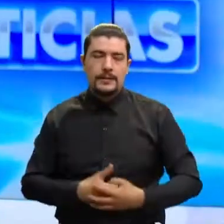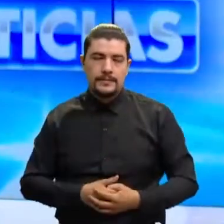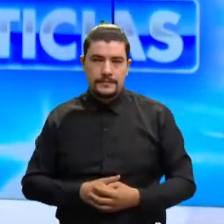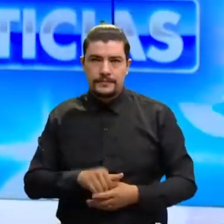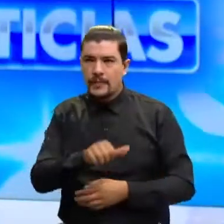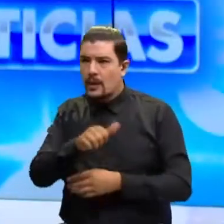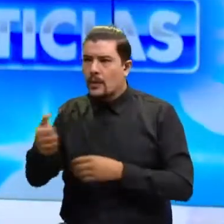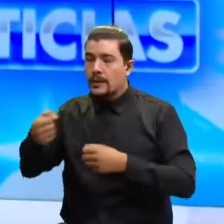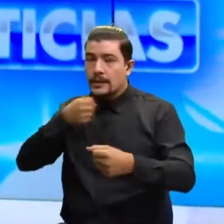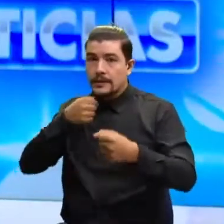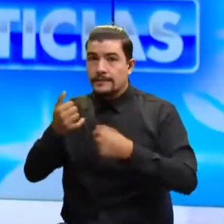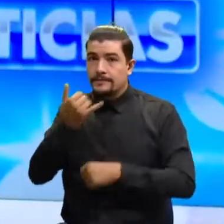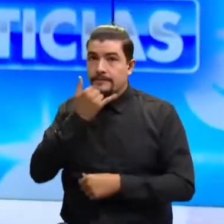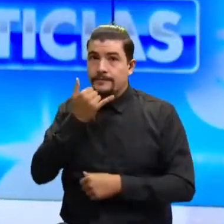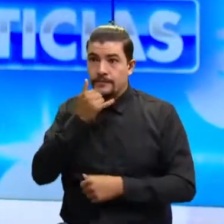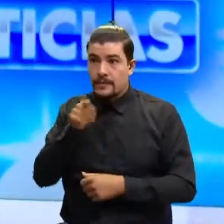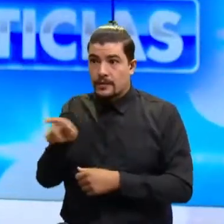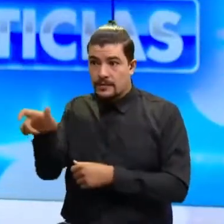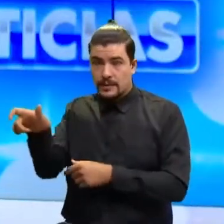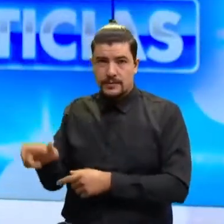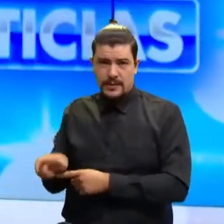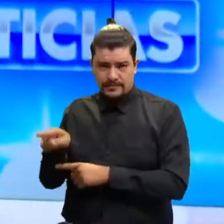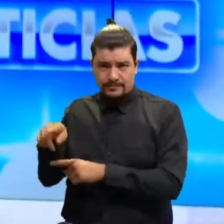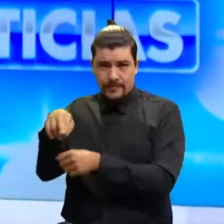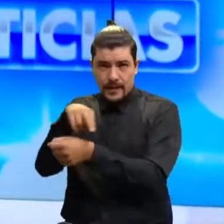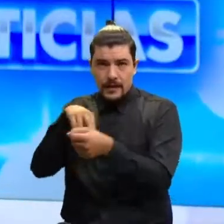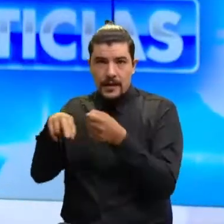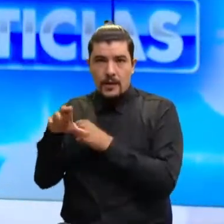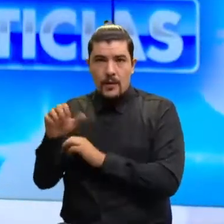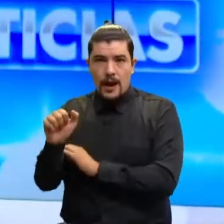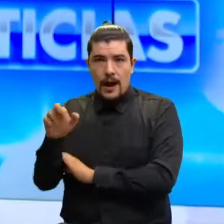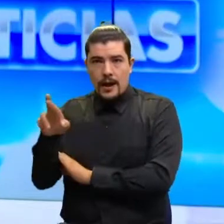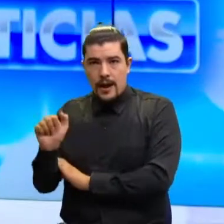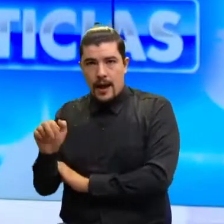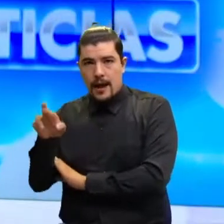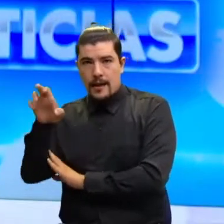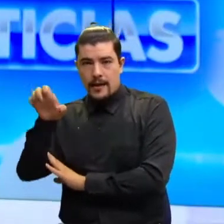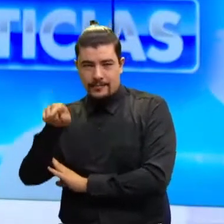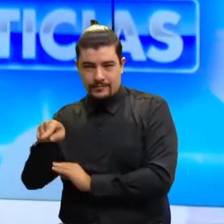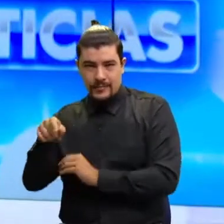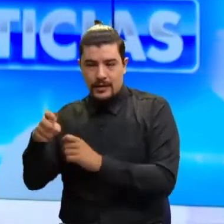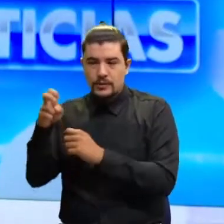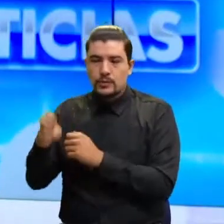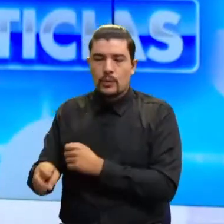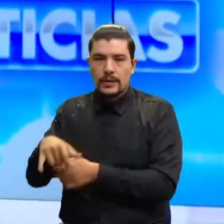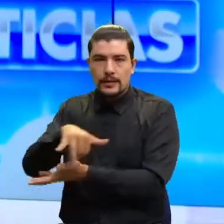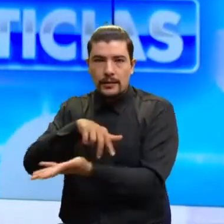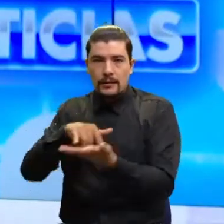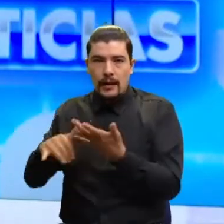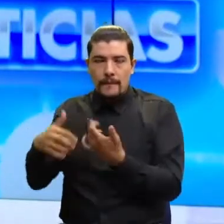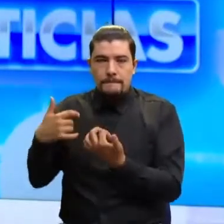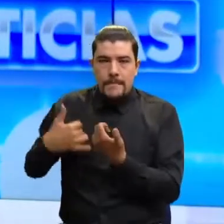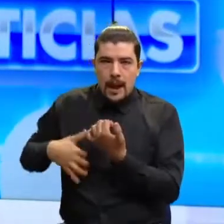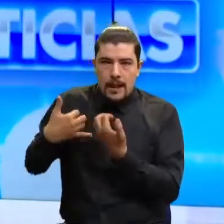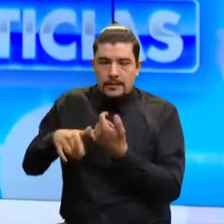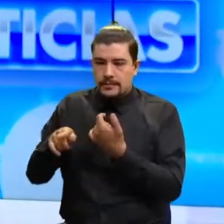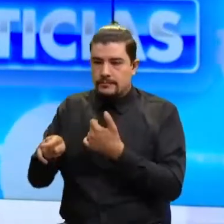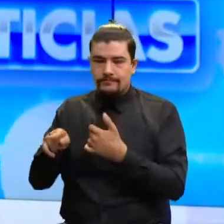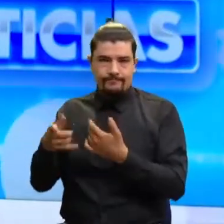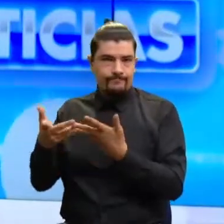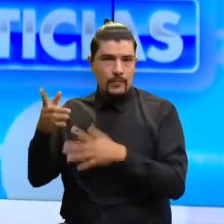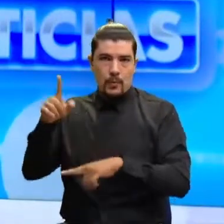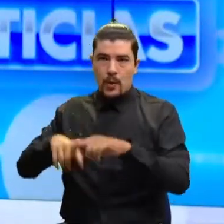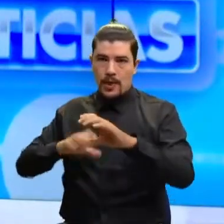Y en otras noticias, tres días lleva un amplio sector de la región del Carare Opón en la provincia de Vélez prácticamente incomunicada, pues las fuertes y